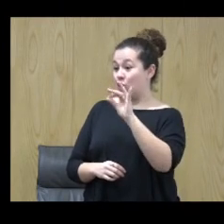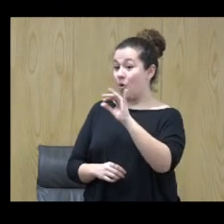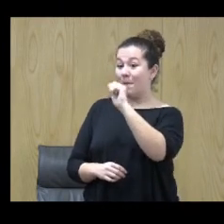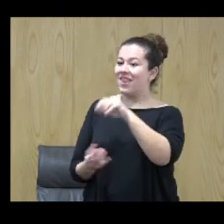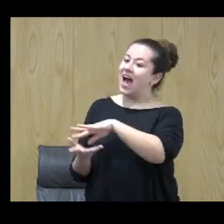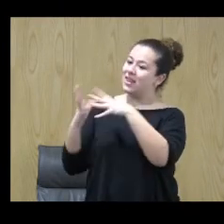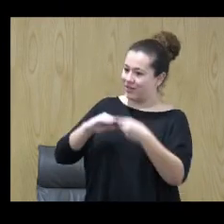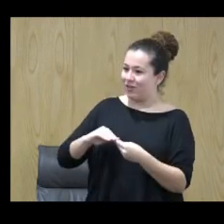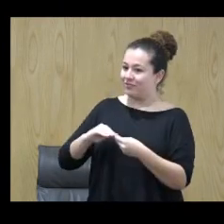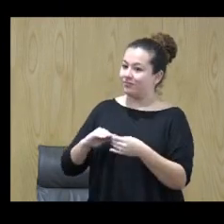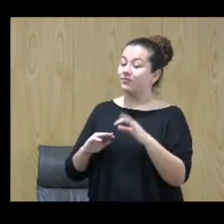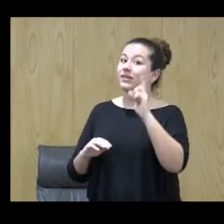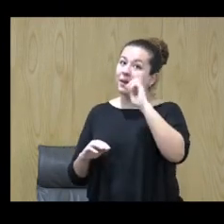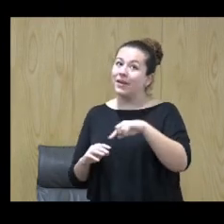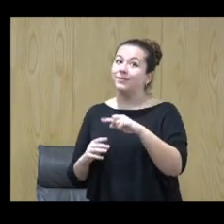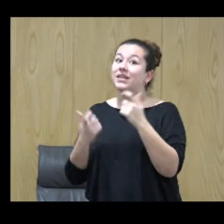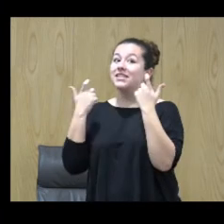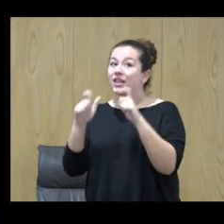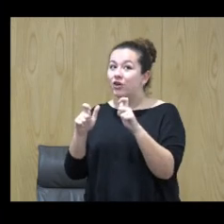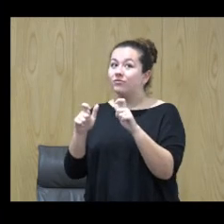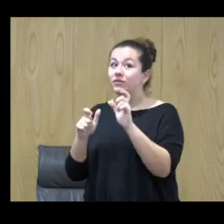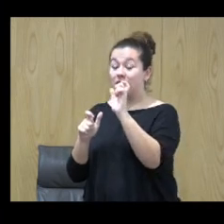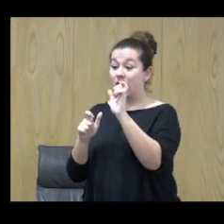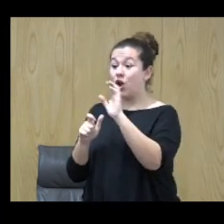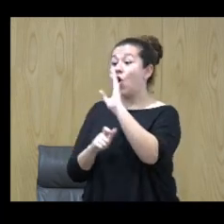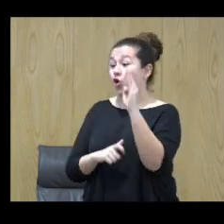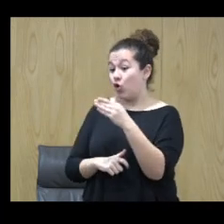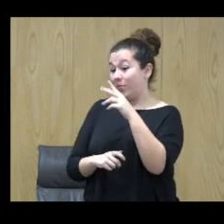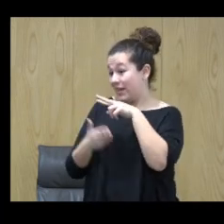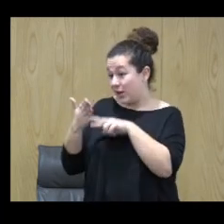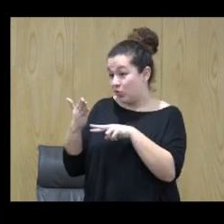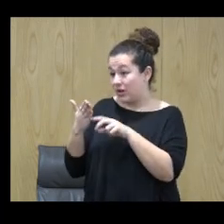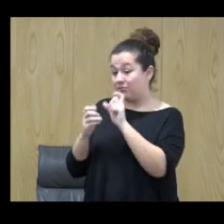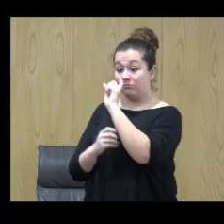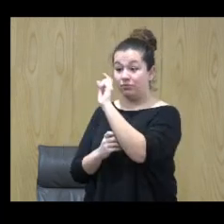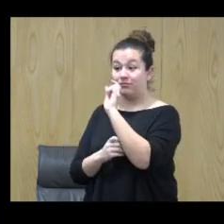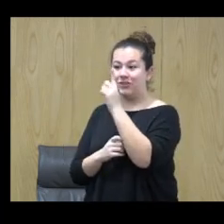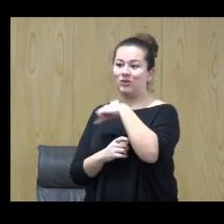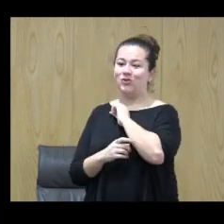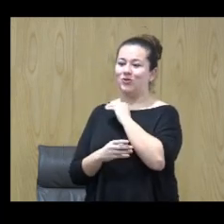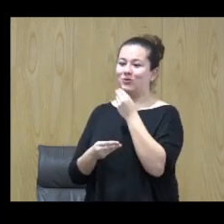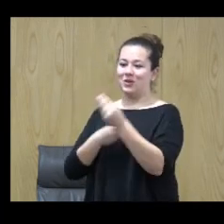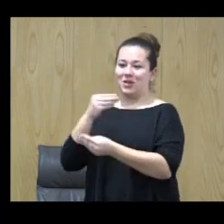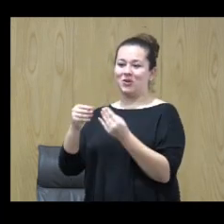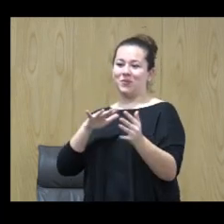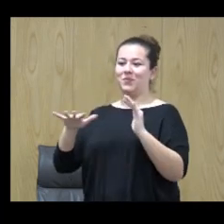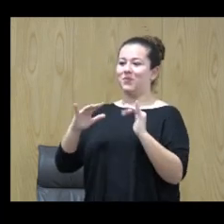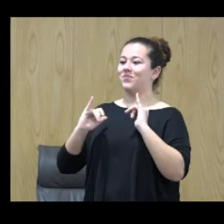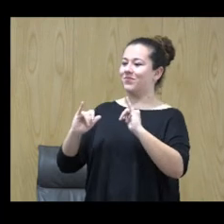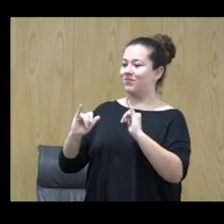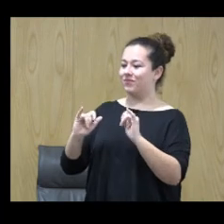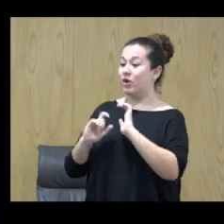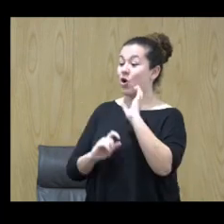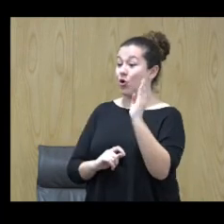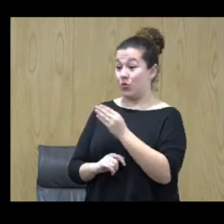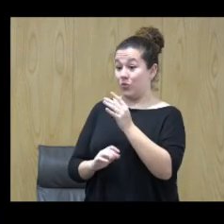la sección, en la pestaña de club de lectura, estamos dinamizando ese club de lectura que justo estas semanas